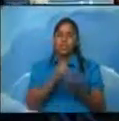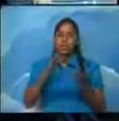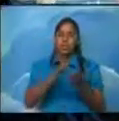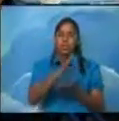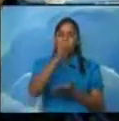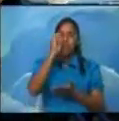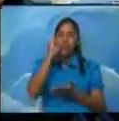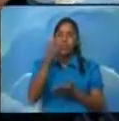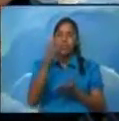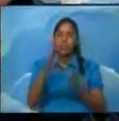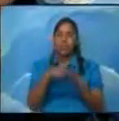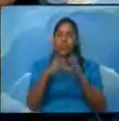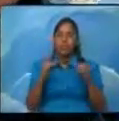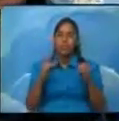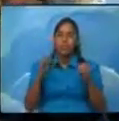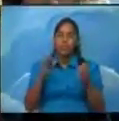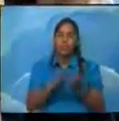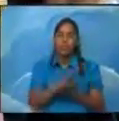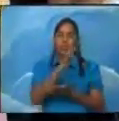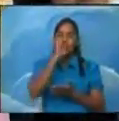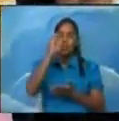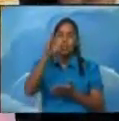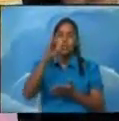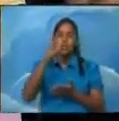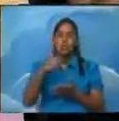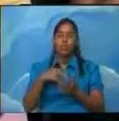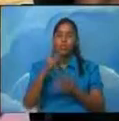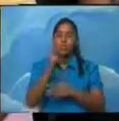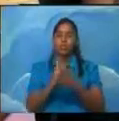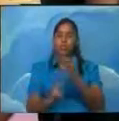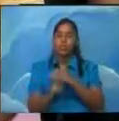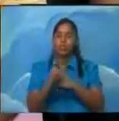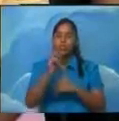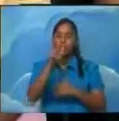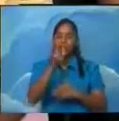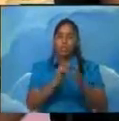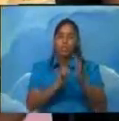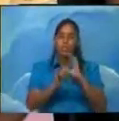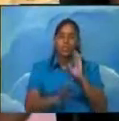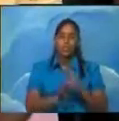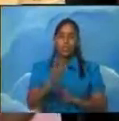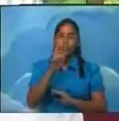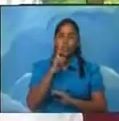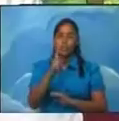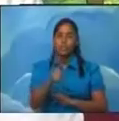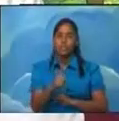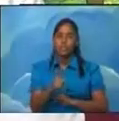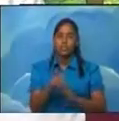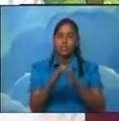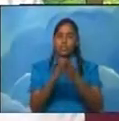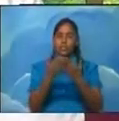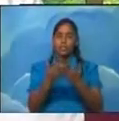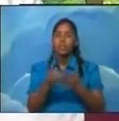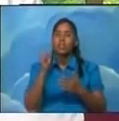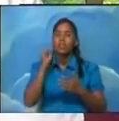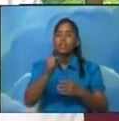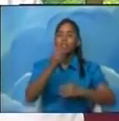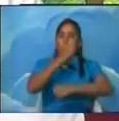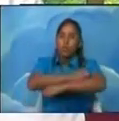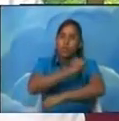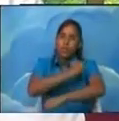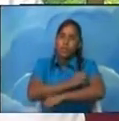Gloria a Dios. Me corresponde el verso 13 y el verso 14. Dice así: si